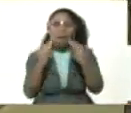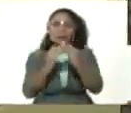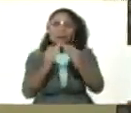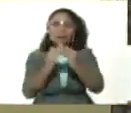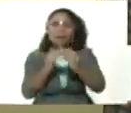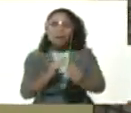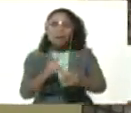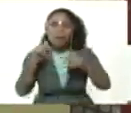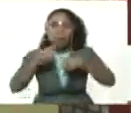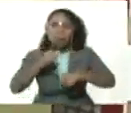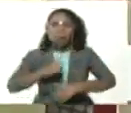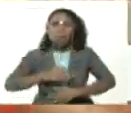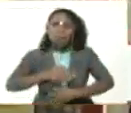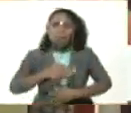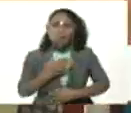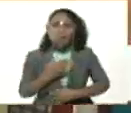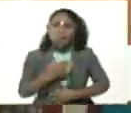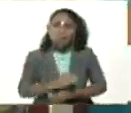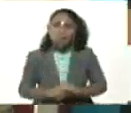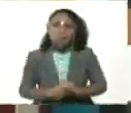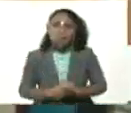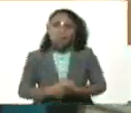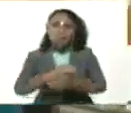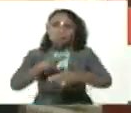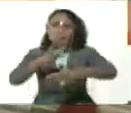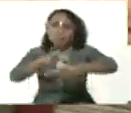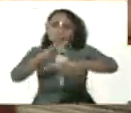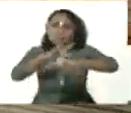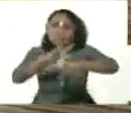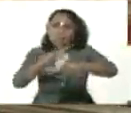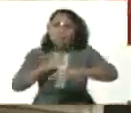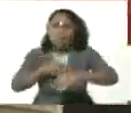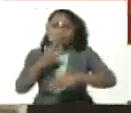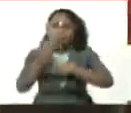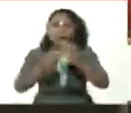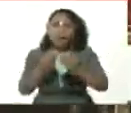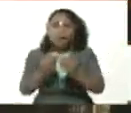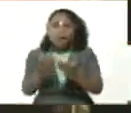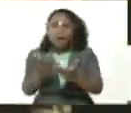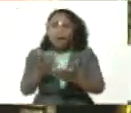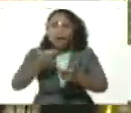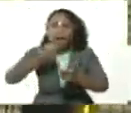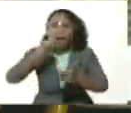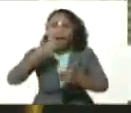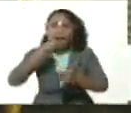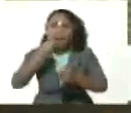aquí podemos palpar cómo sale el café.